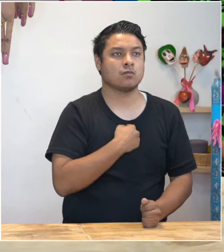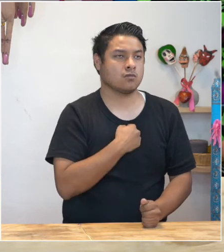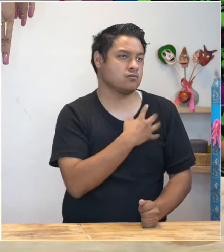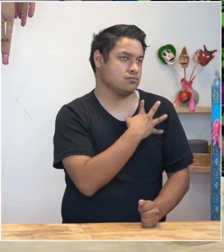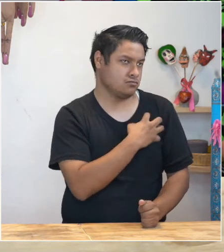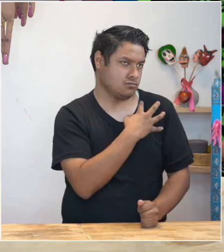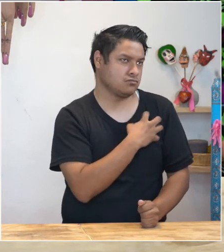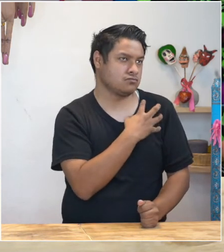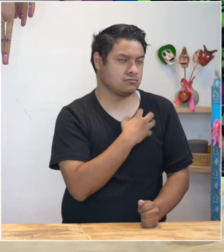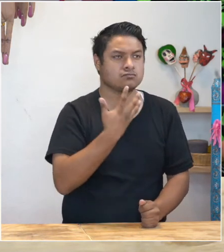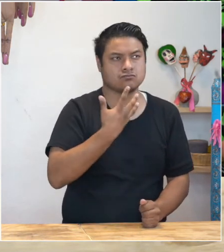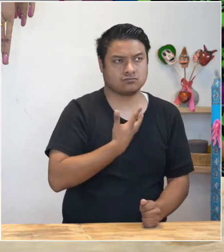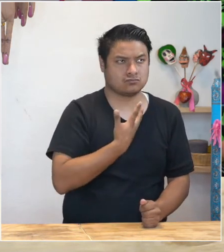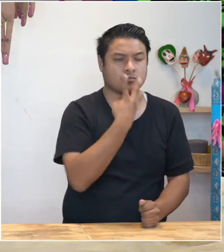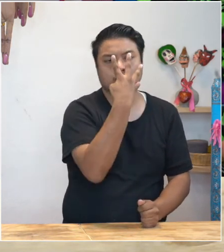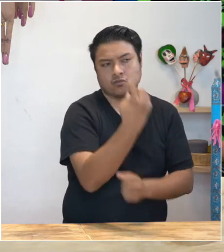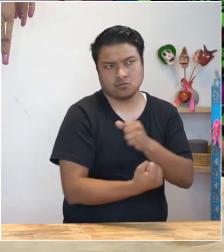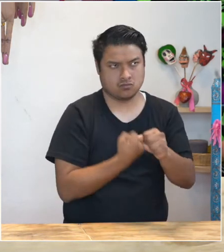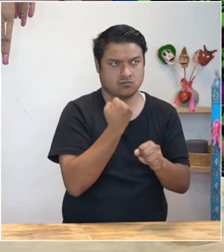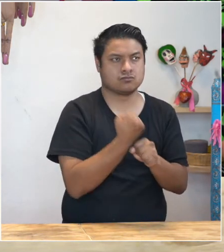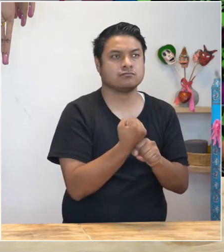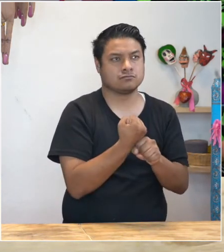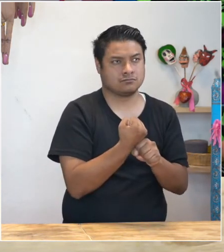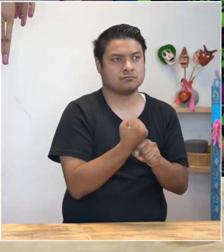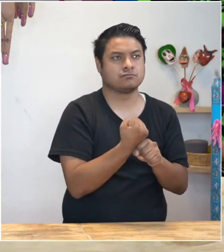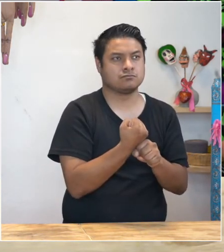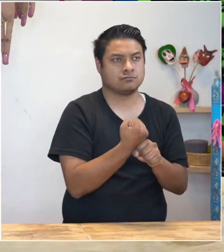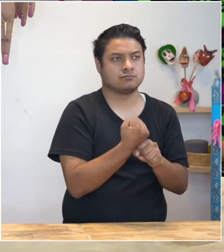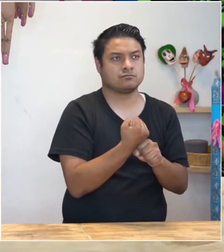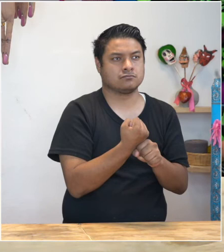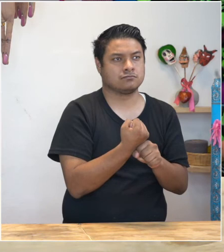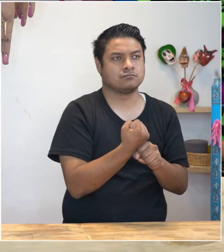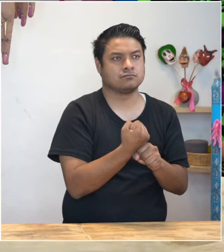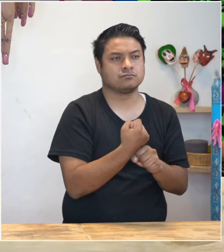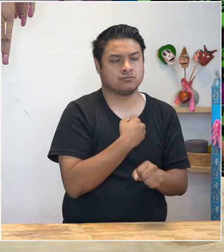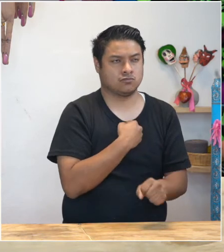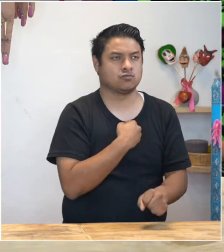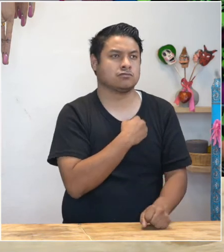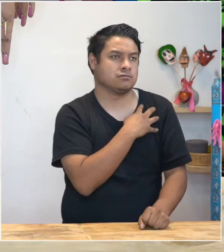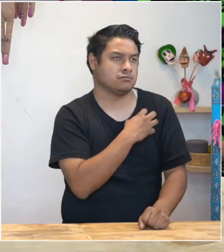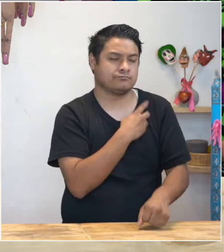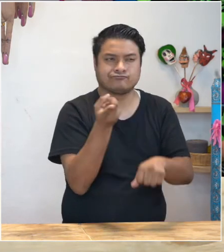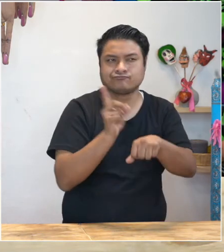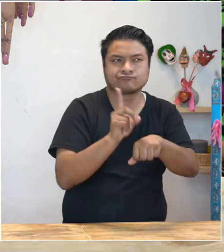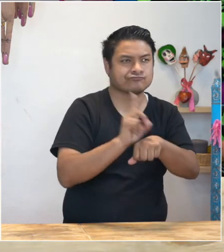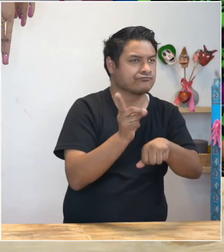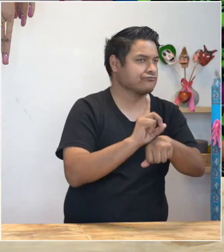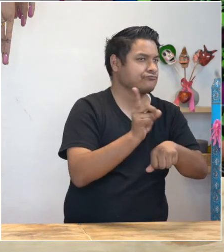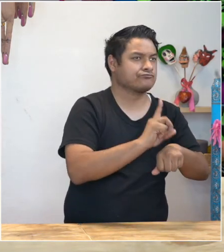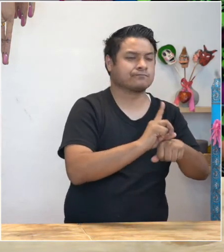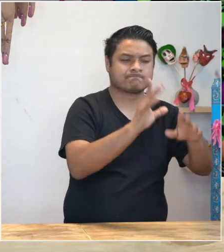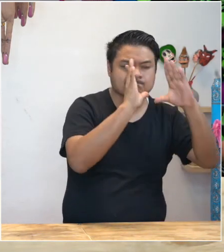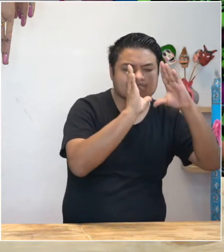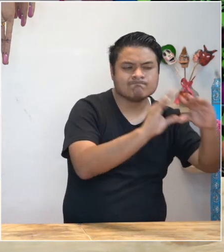qué es lo bueno y qué no. ¿Sí? El estar aportando valores positivos, valores cívicos, valores morales a